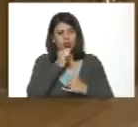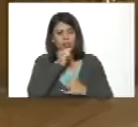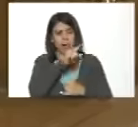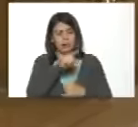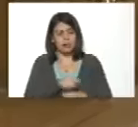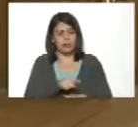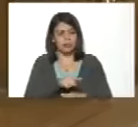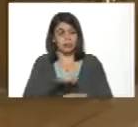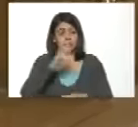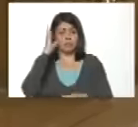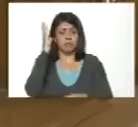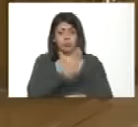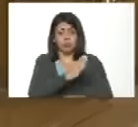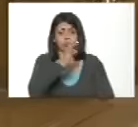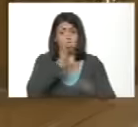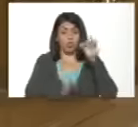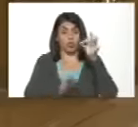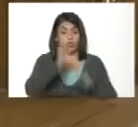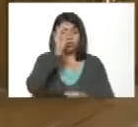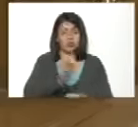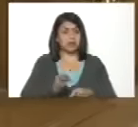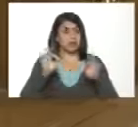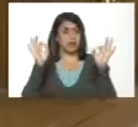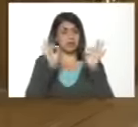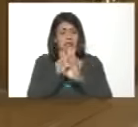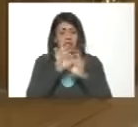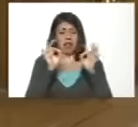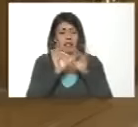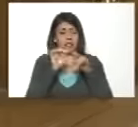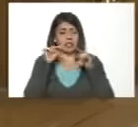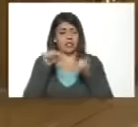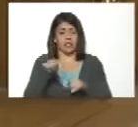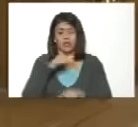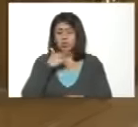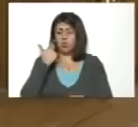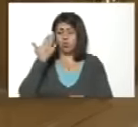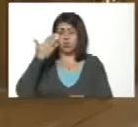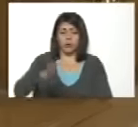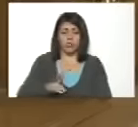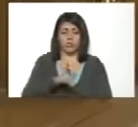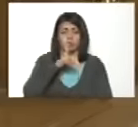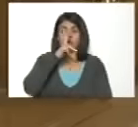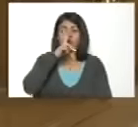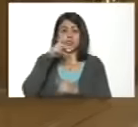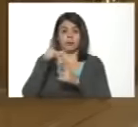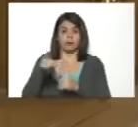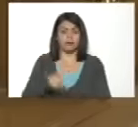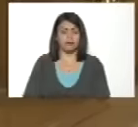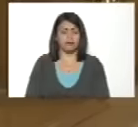no hayan recibido la justicia que se merece este crimen tan horrendo.